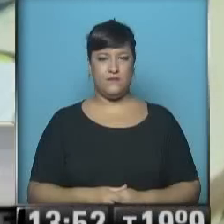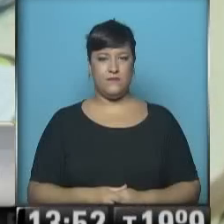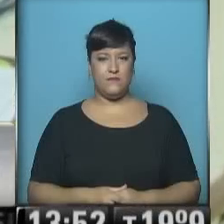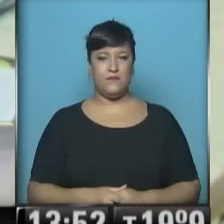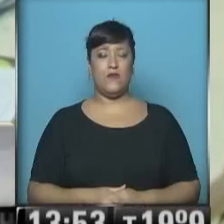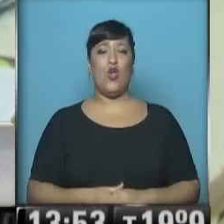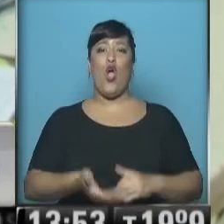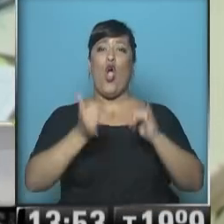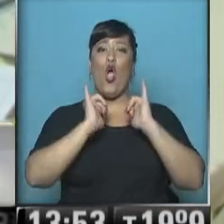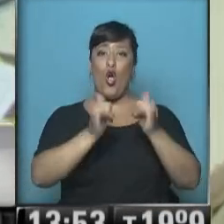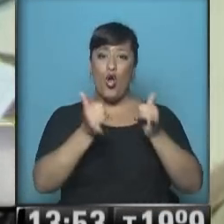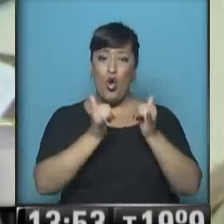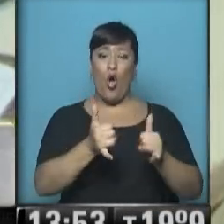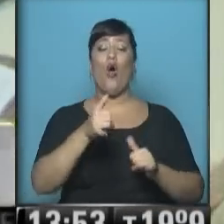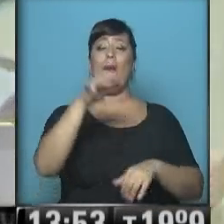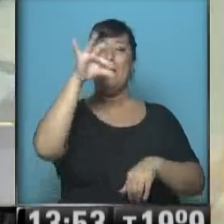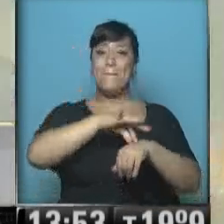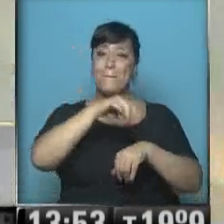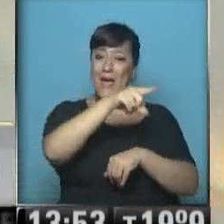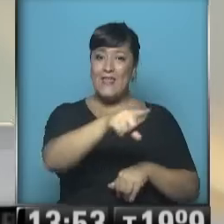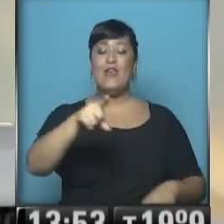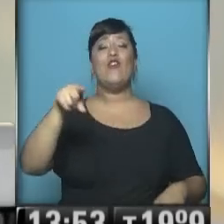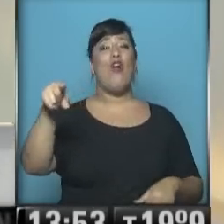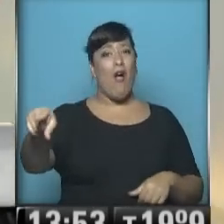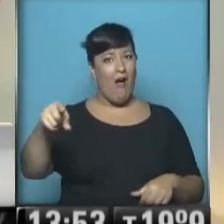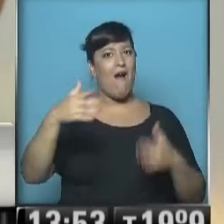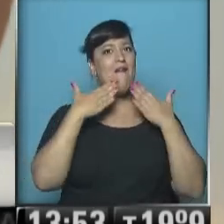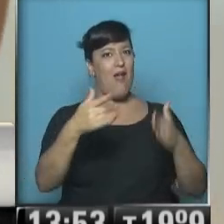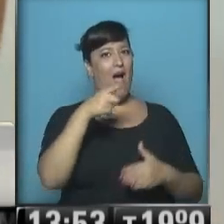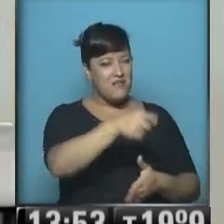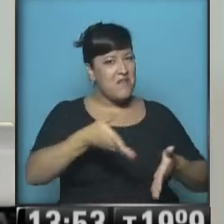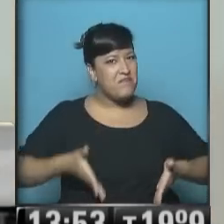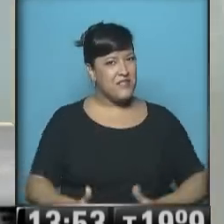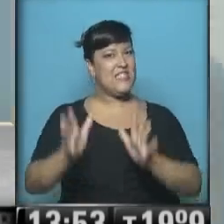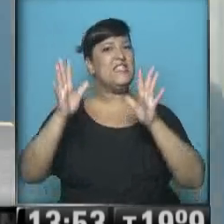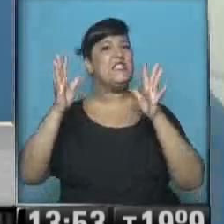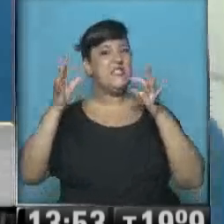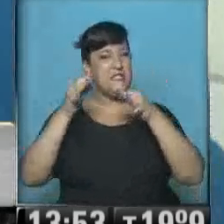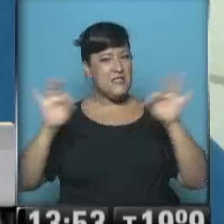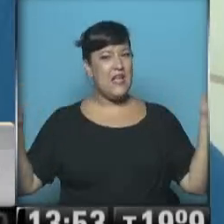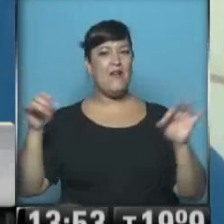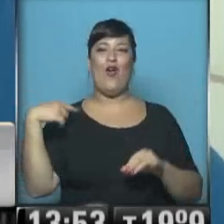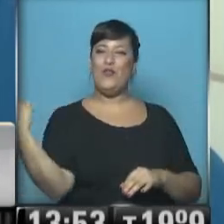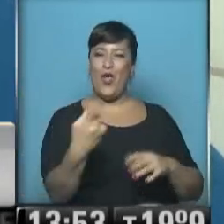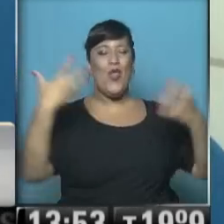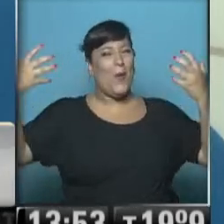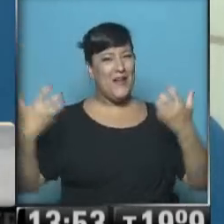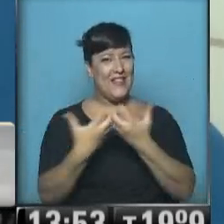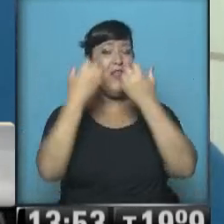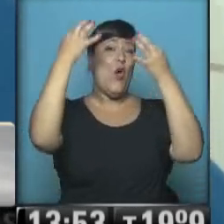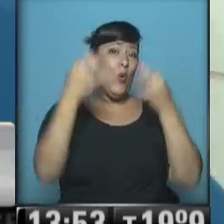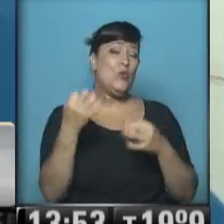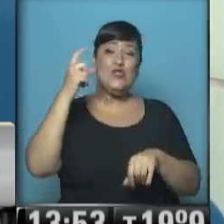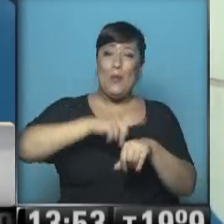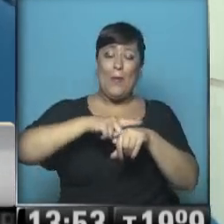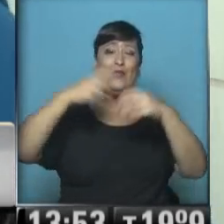Un joven médico logró que Tobías naciera sano y salvo. Estábamos todos los médicos brindando, estábamos justo haciendo el